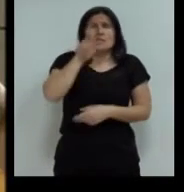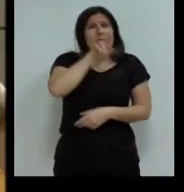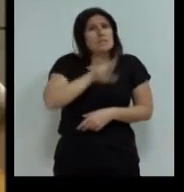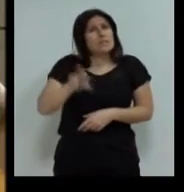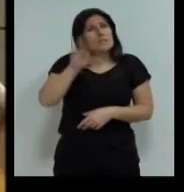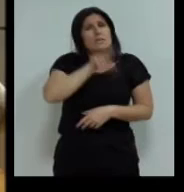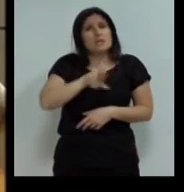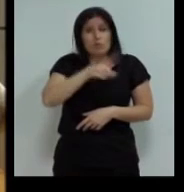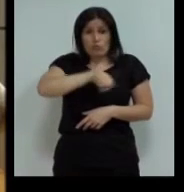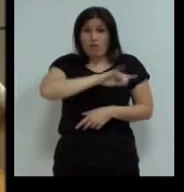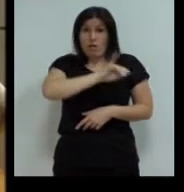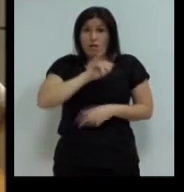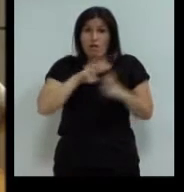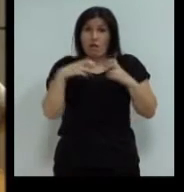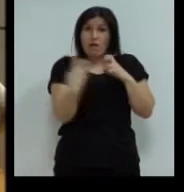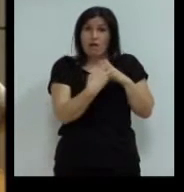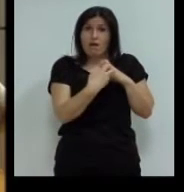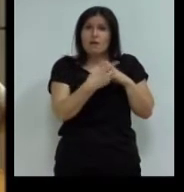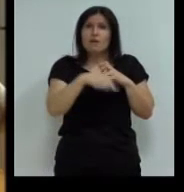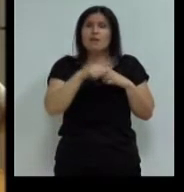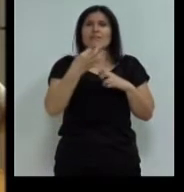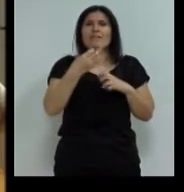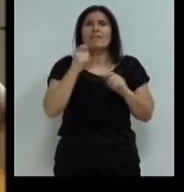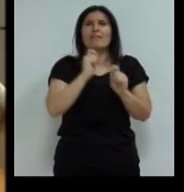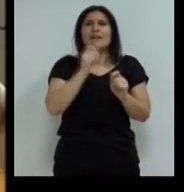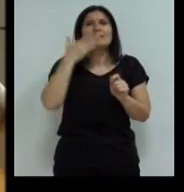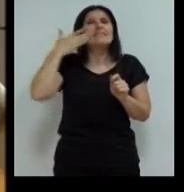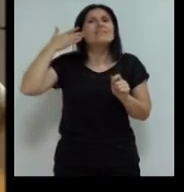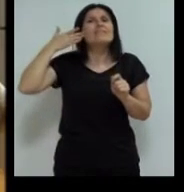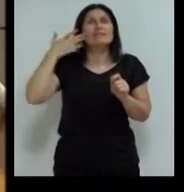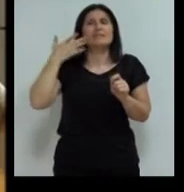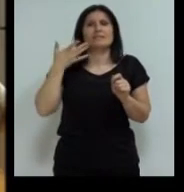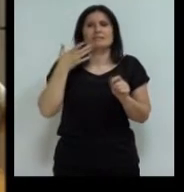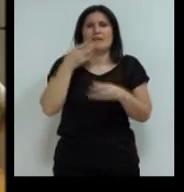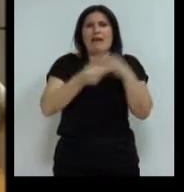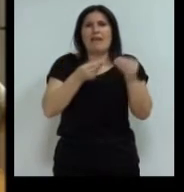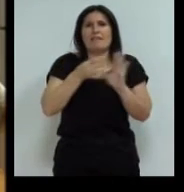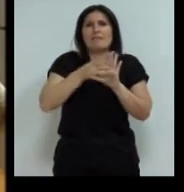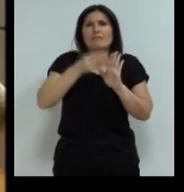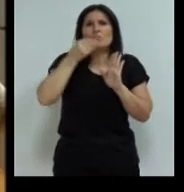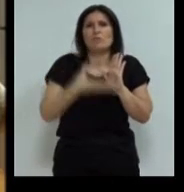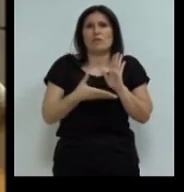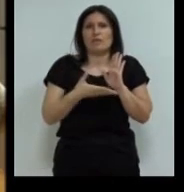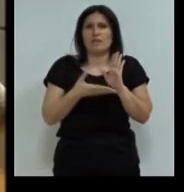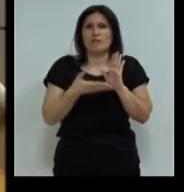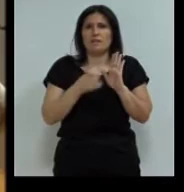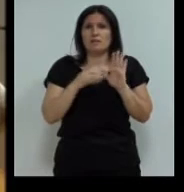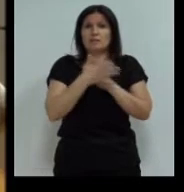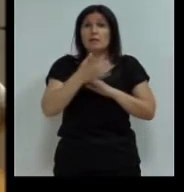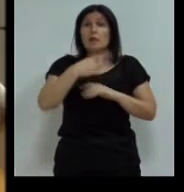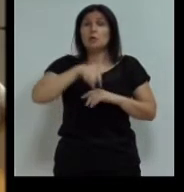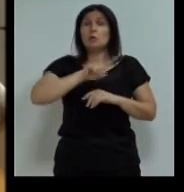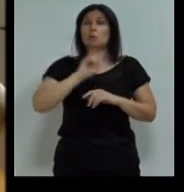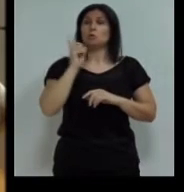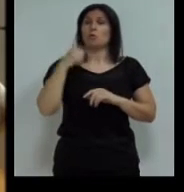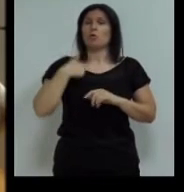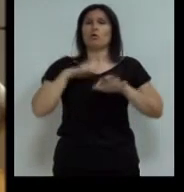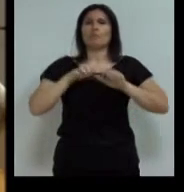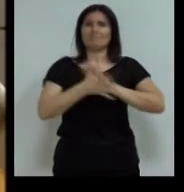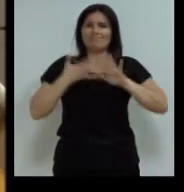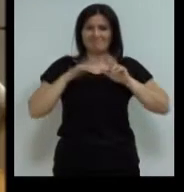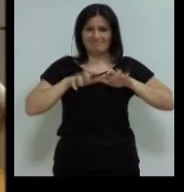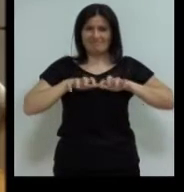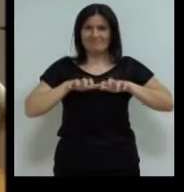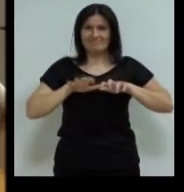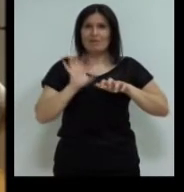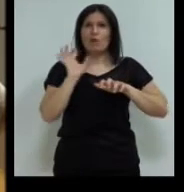que se dignifique esto, porque aquí no basta con que tú seas capaz de escribir rápido o